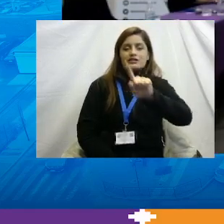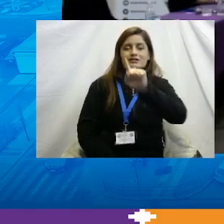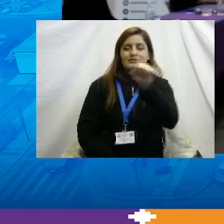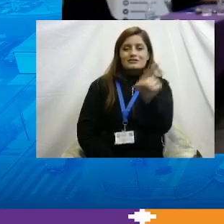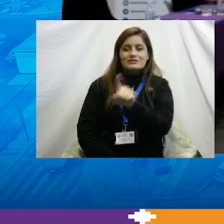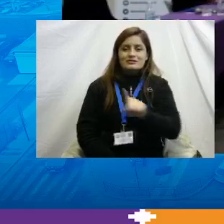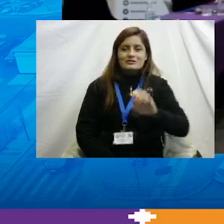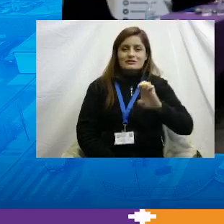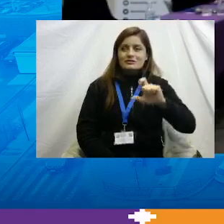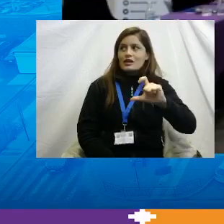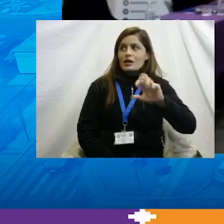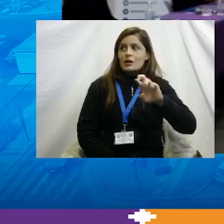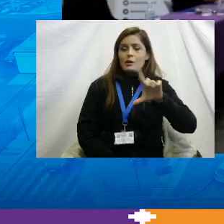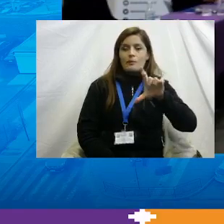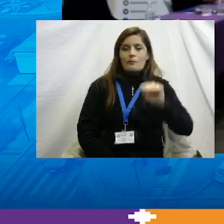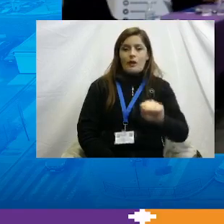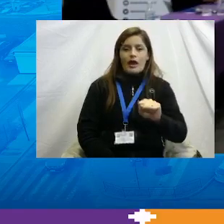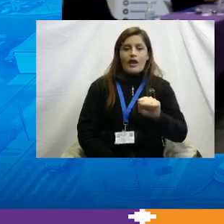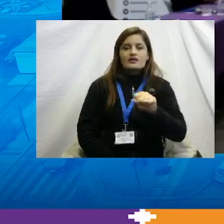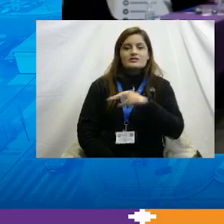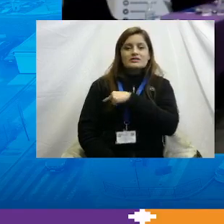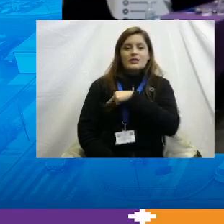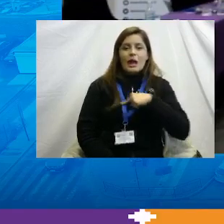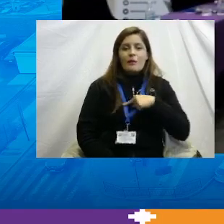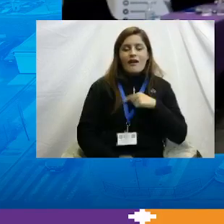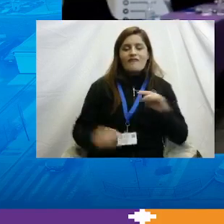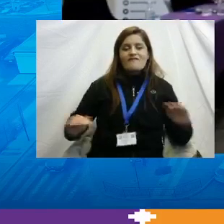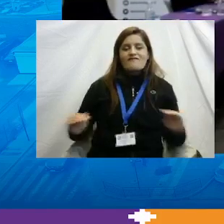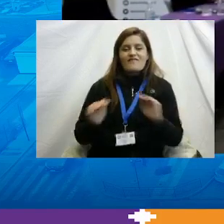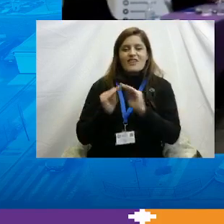al programa de mejoramiento de vivienda y barrios.